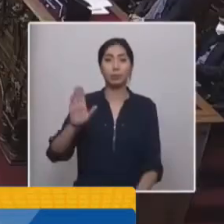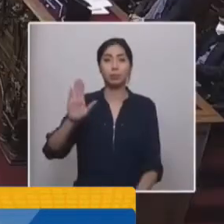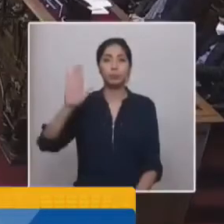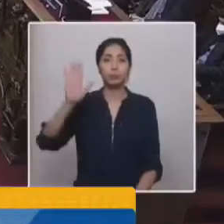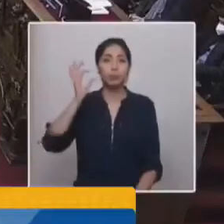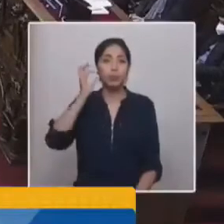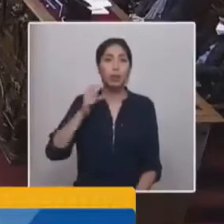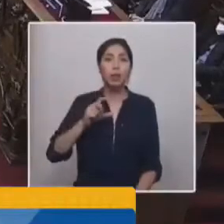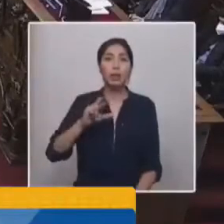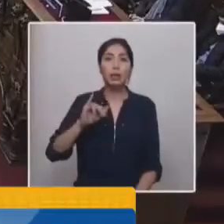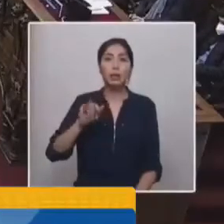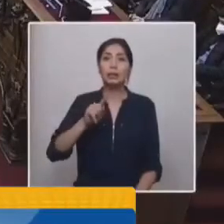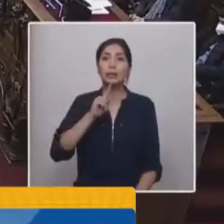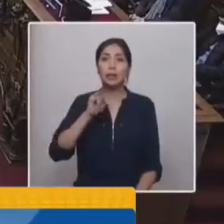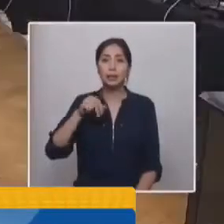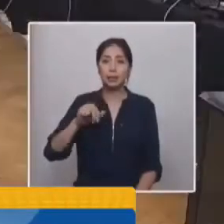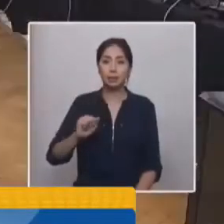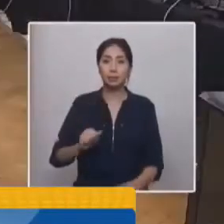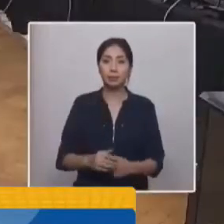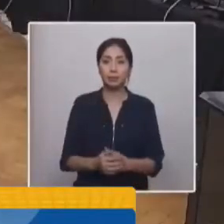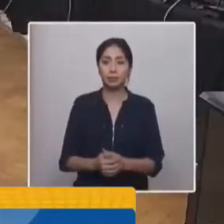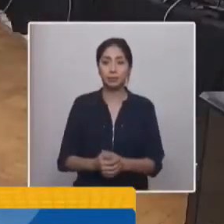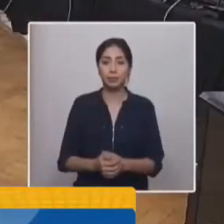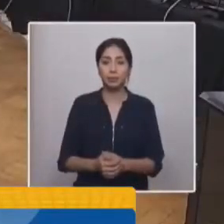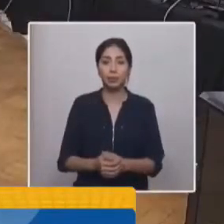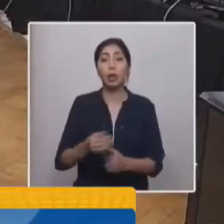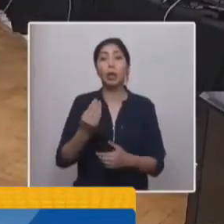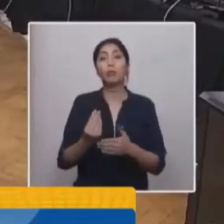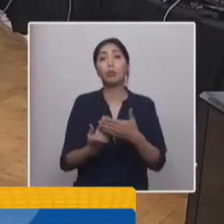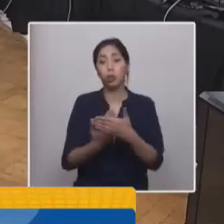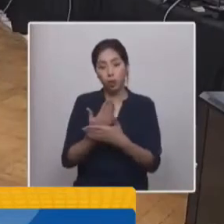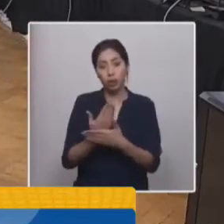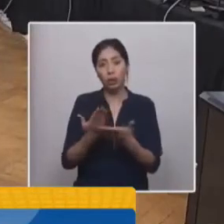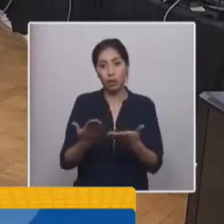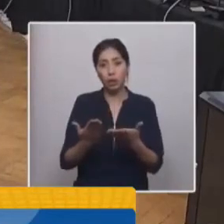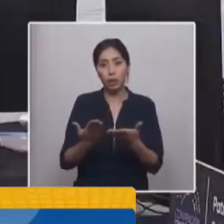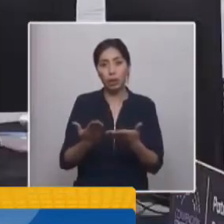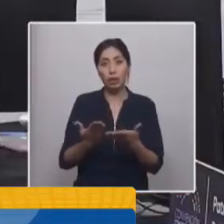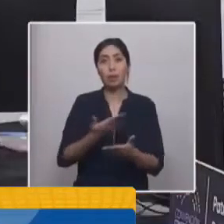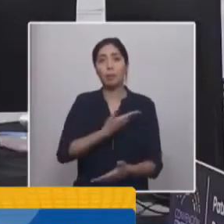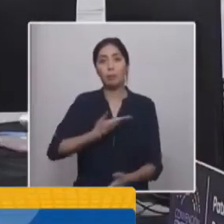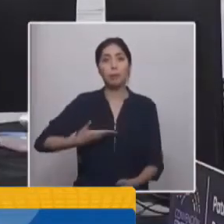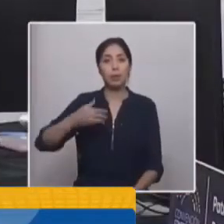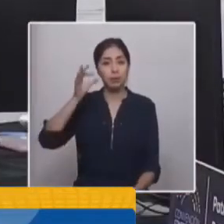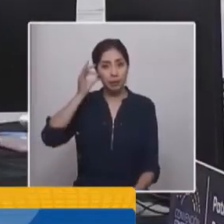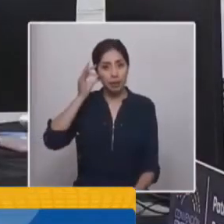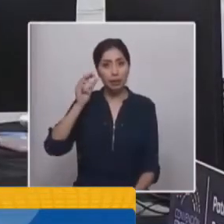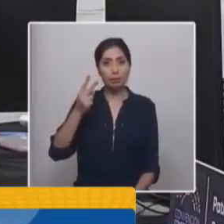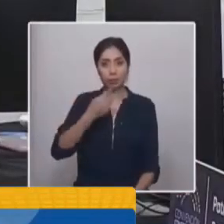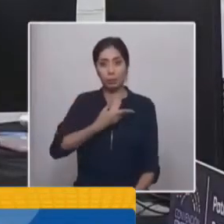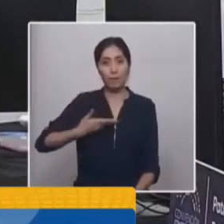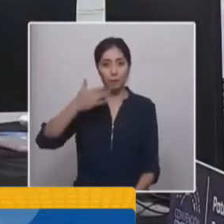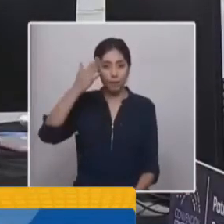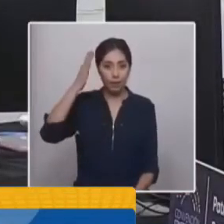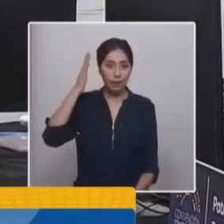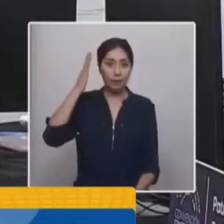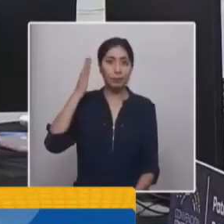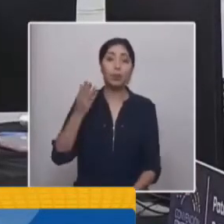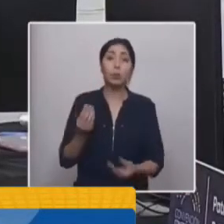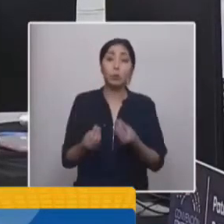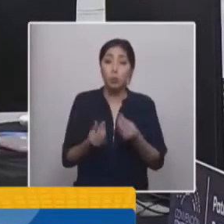está consagrada en la Declaración de Derechos Humanos a la que suscribe nuestro país, haya quedado fuera del listado de